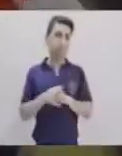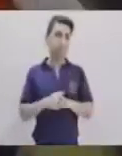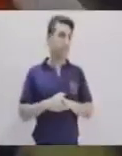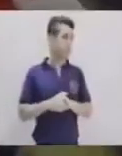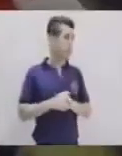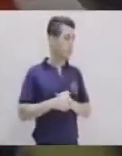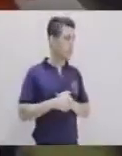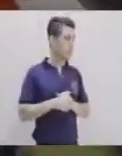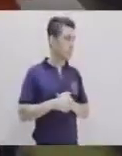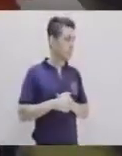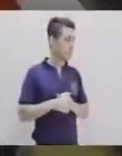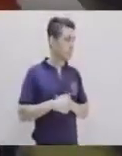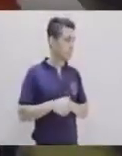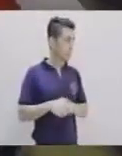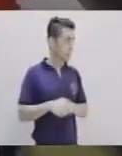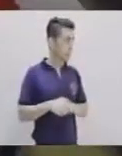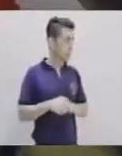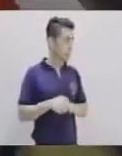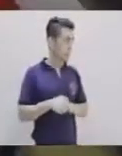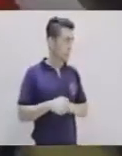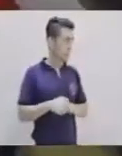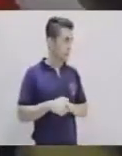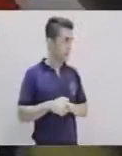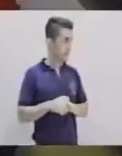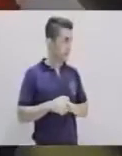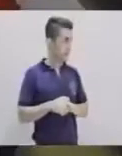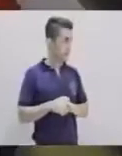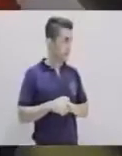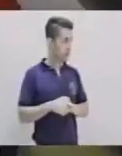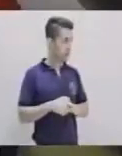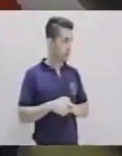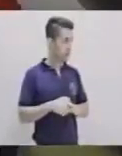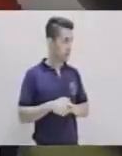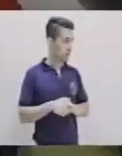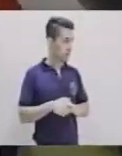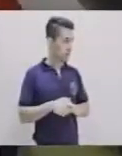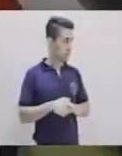Ok, siguiente paso, que es el más